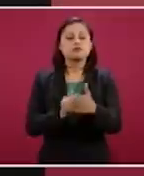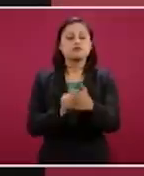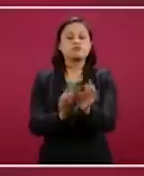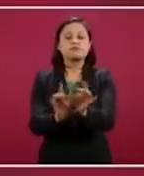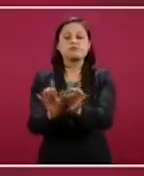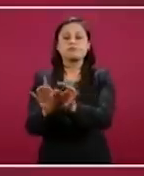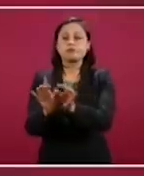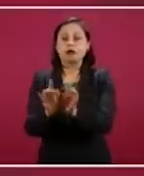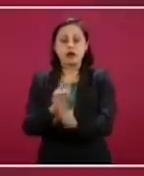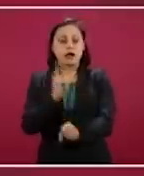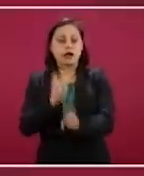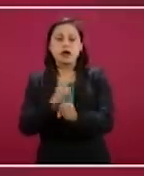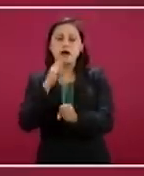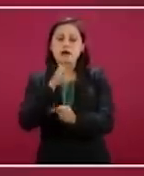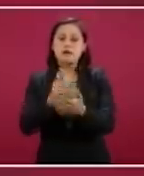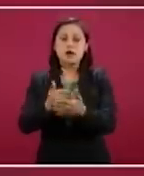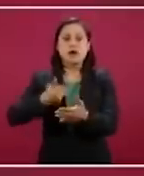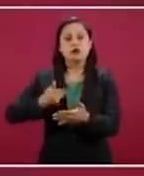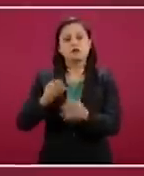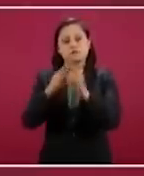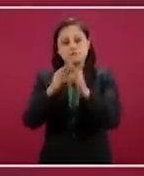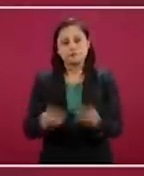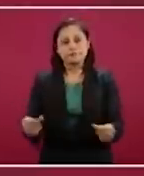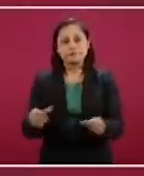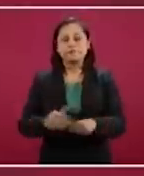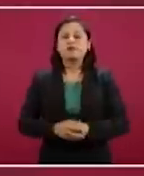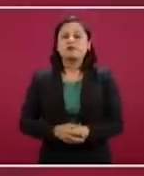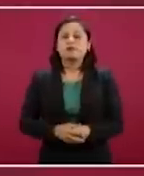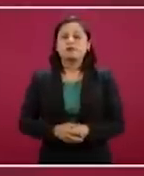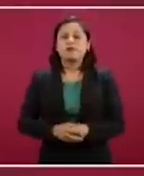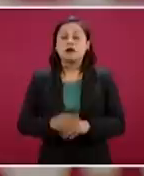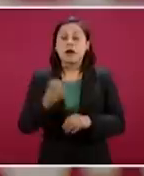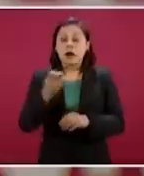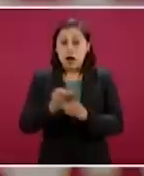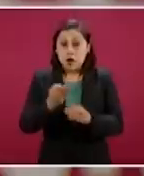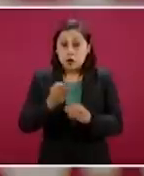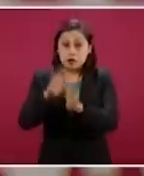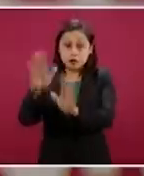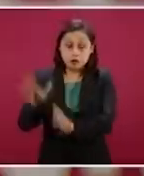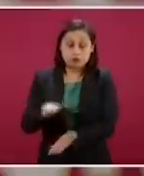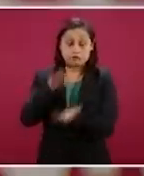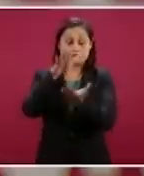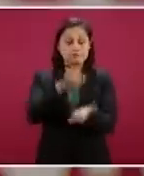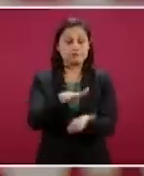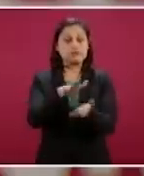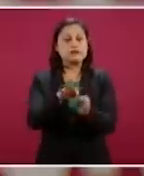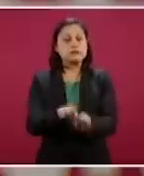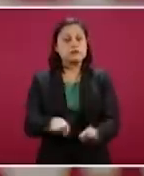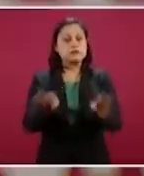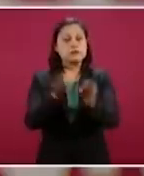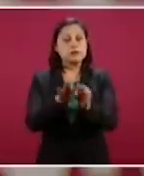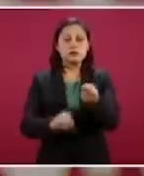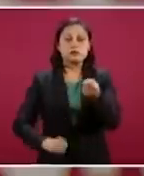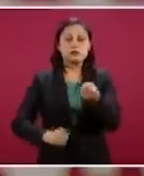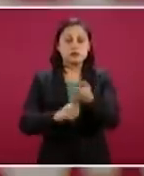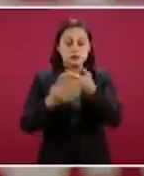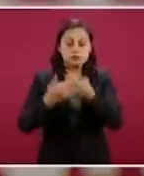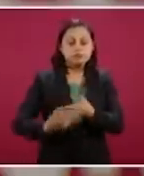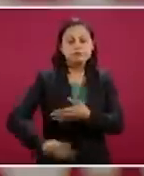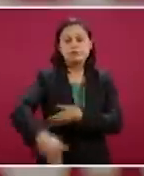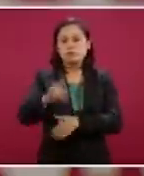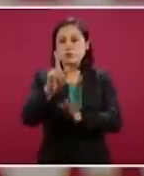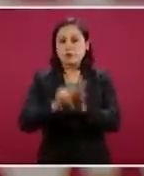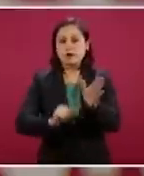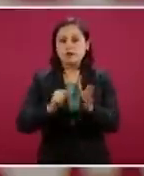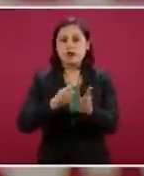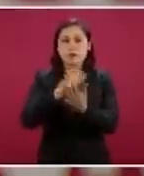identificar. Esta primera entrega debe sentar las bases para que en los próximos meses se detonen